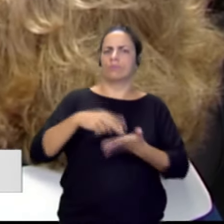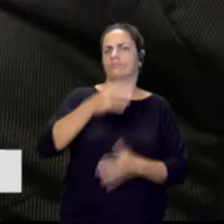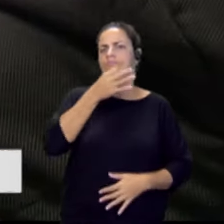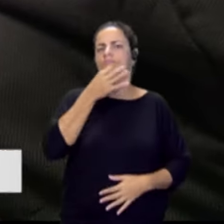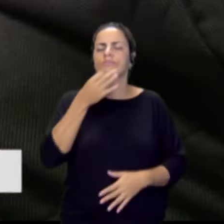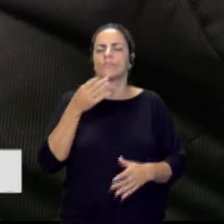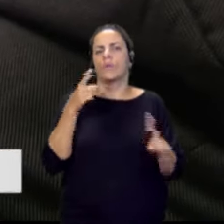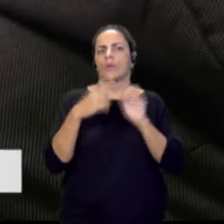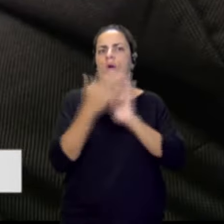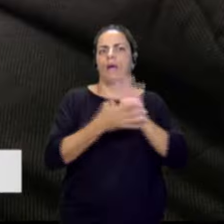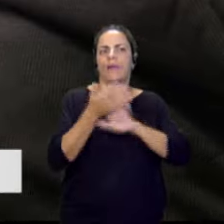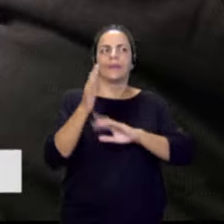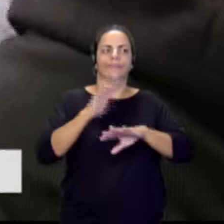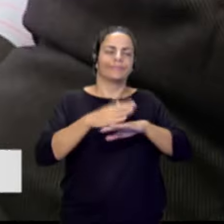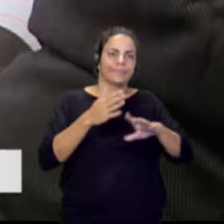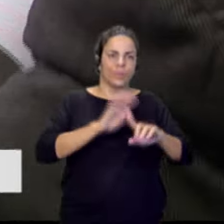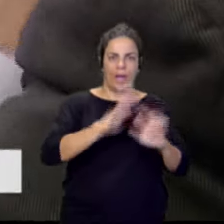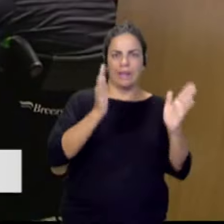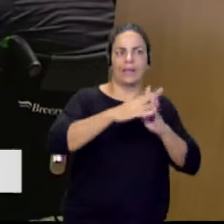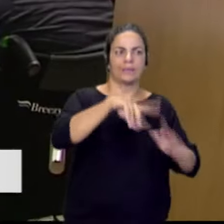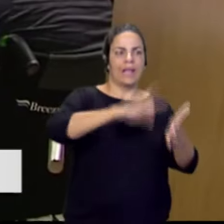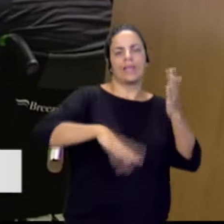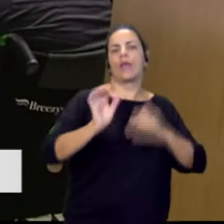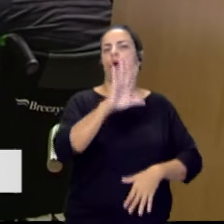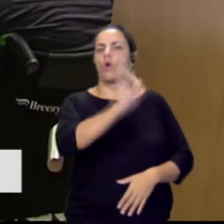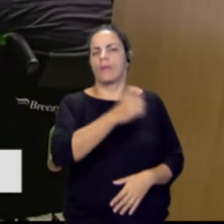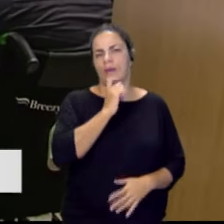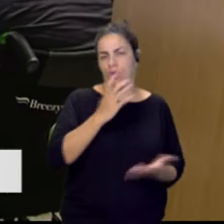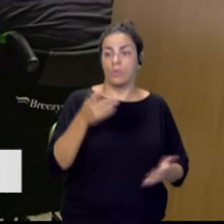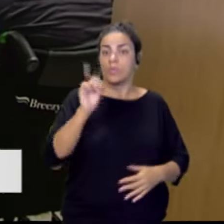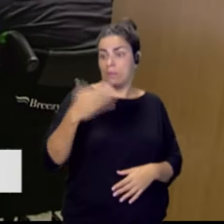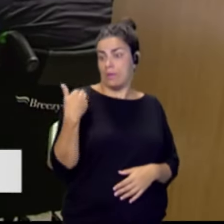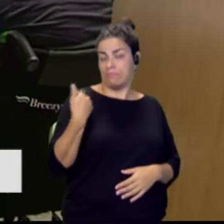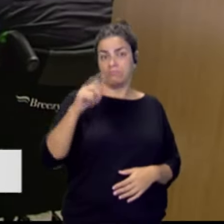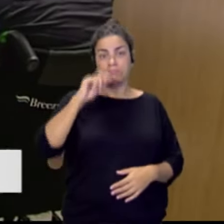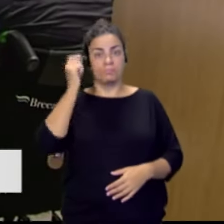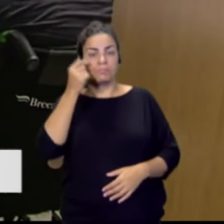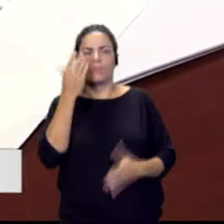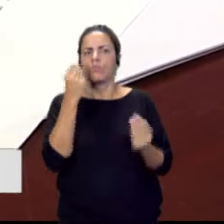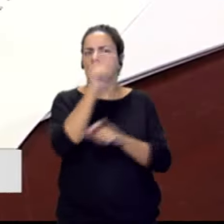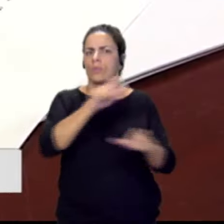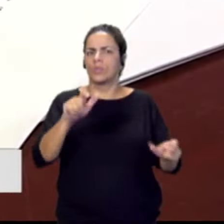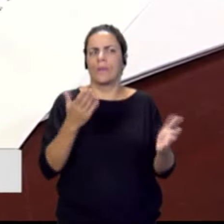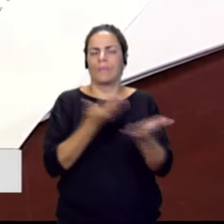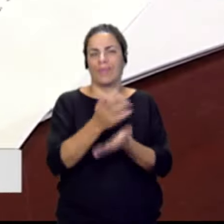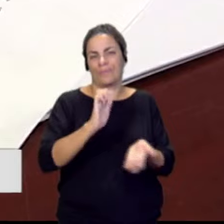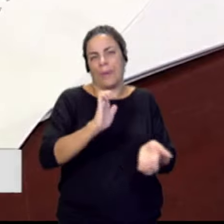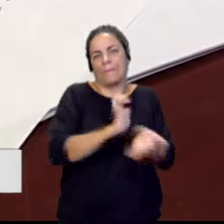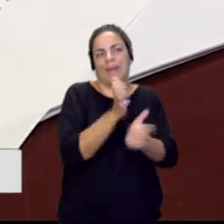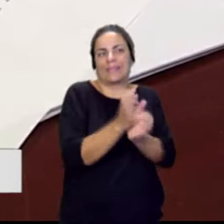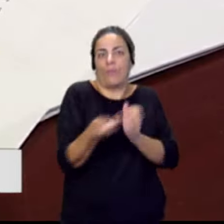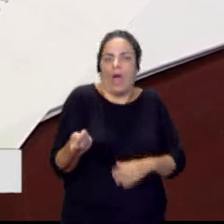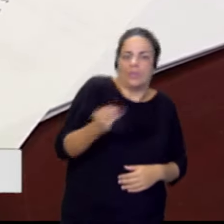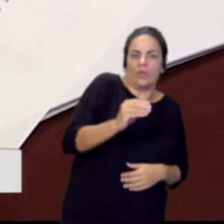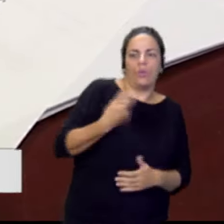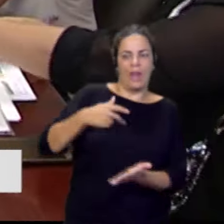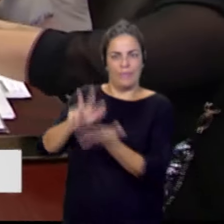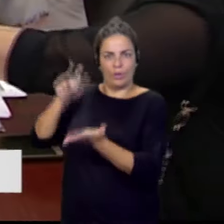a alquilar o comprar una casa. Además, en las últimas horas hemos conocido que muchas personas están solicitando un préstamo adicional a la